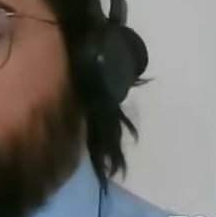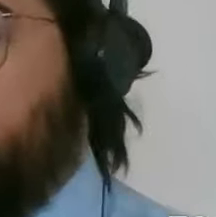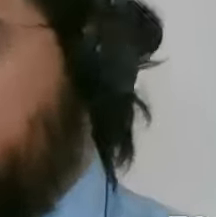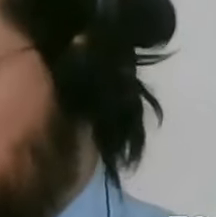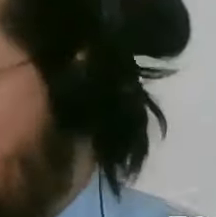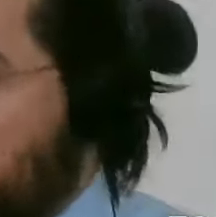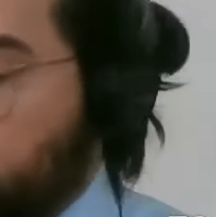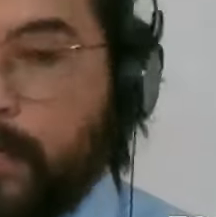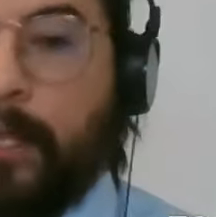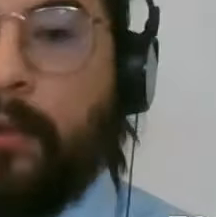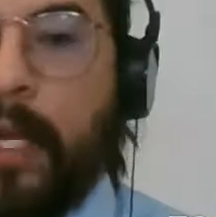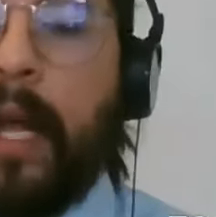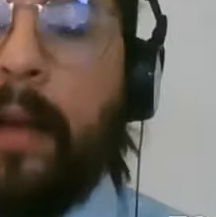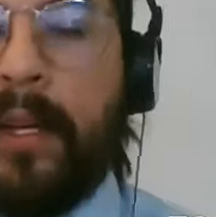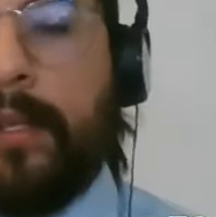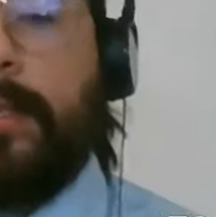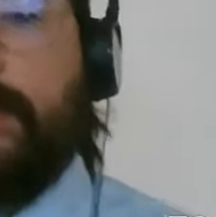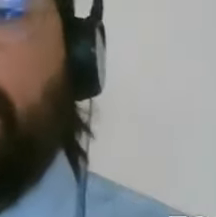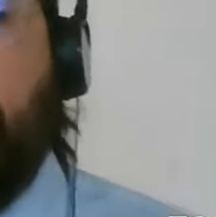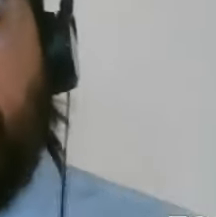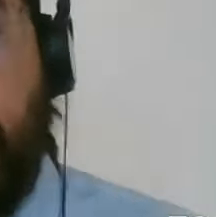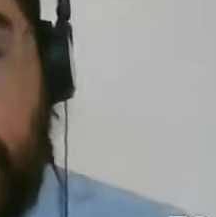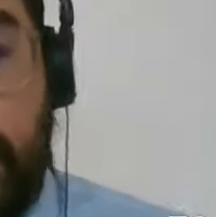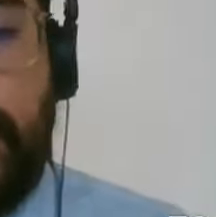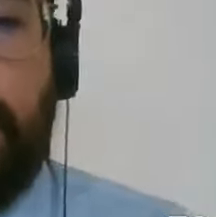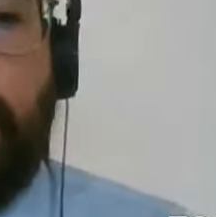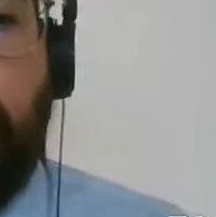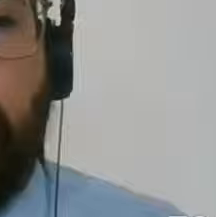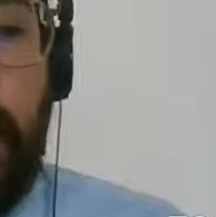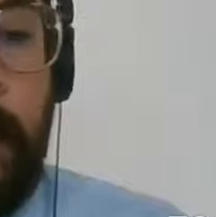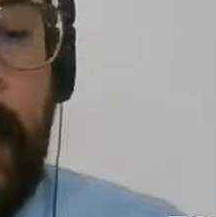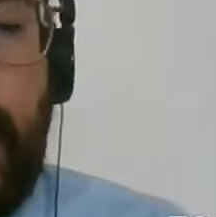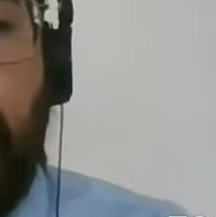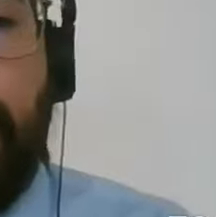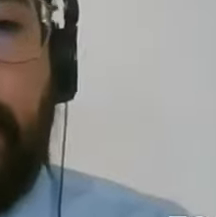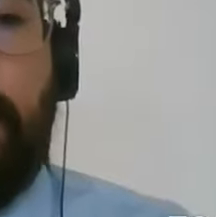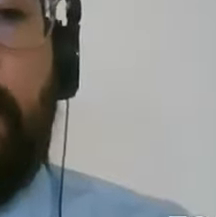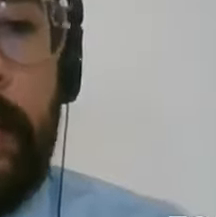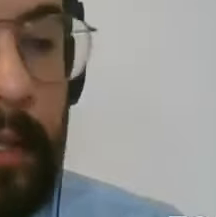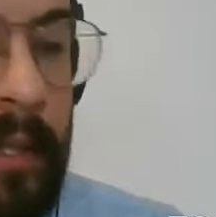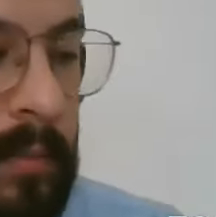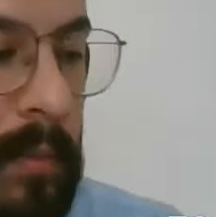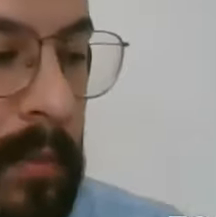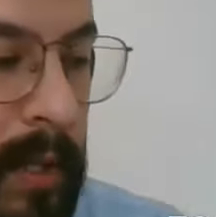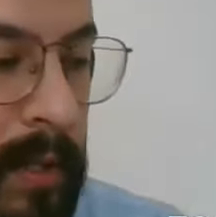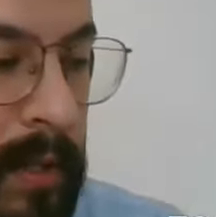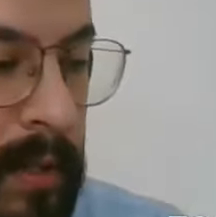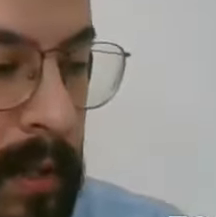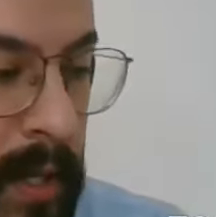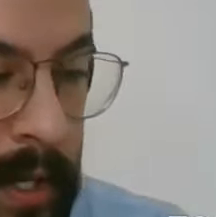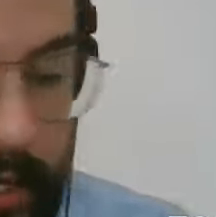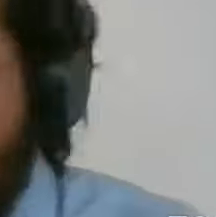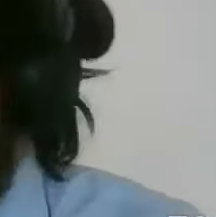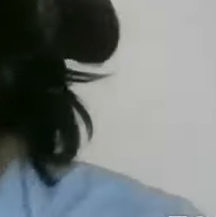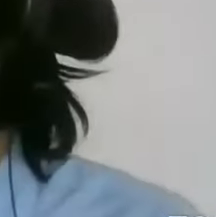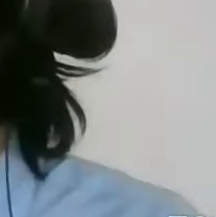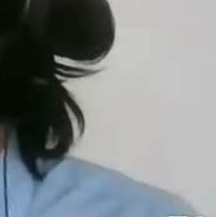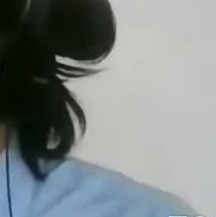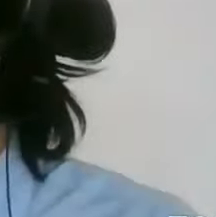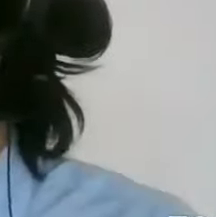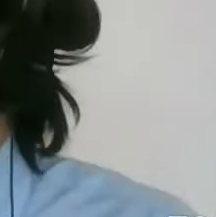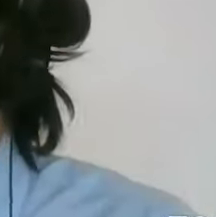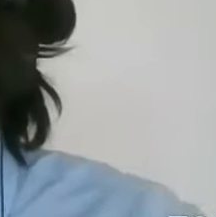esto estaré pasando ya a la presentación del panel y cediendo la palabra a nuestras ponentes.